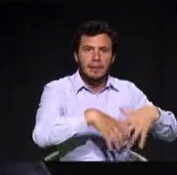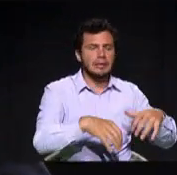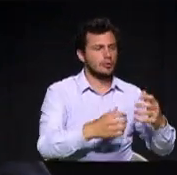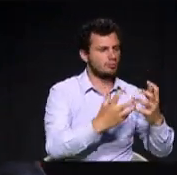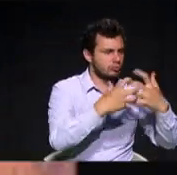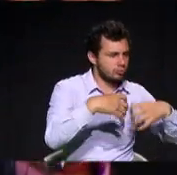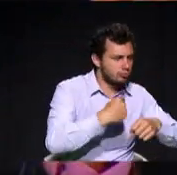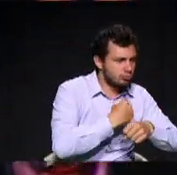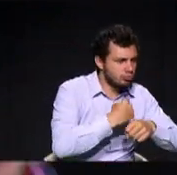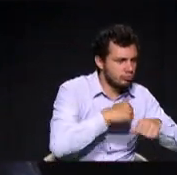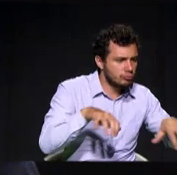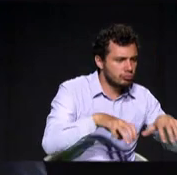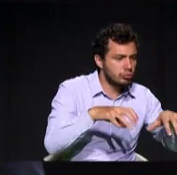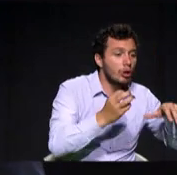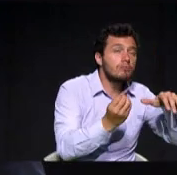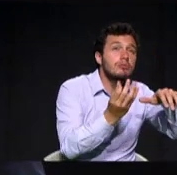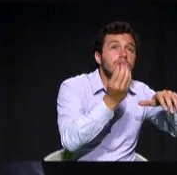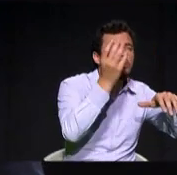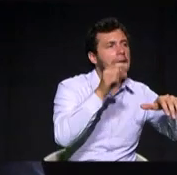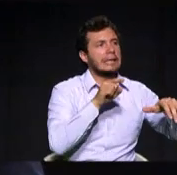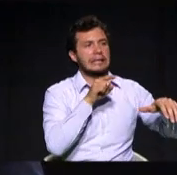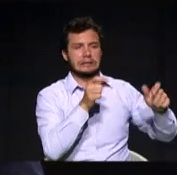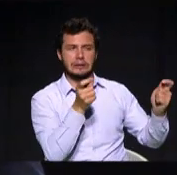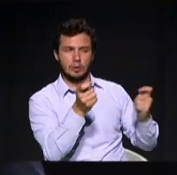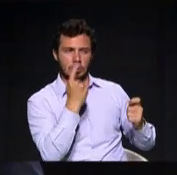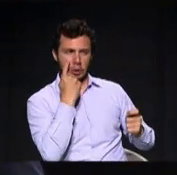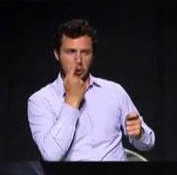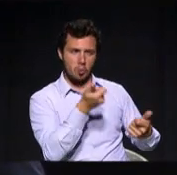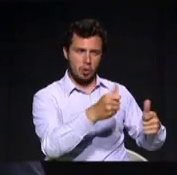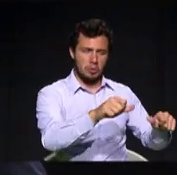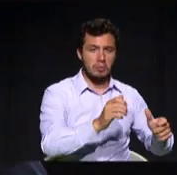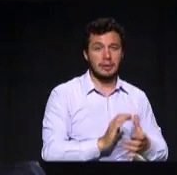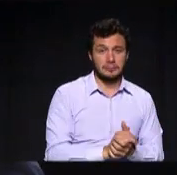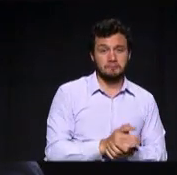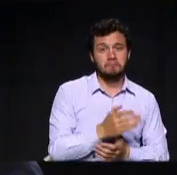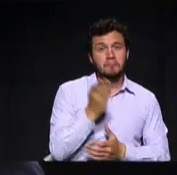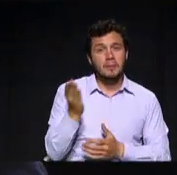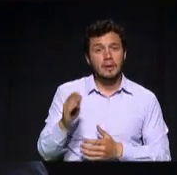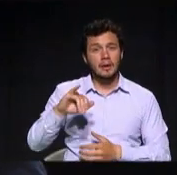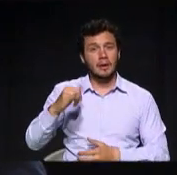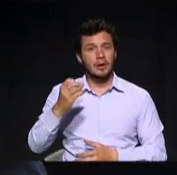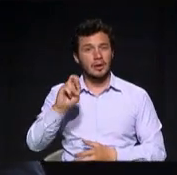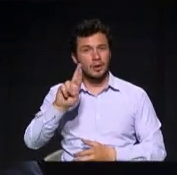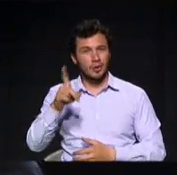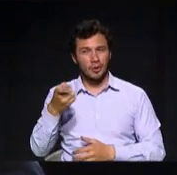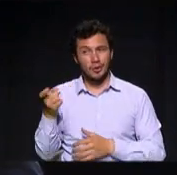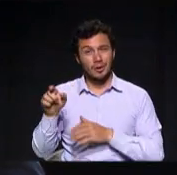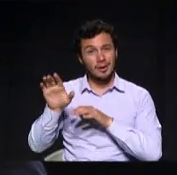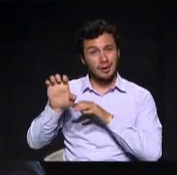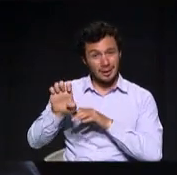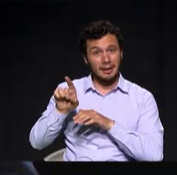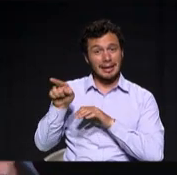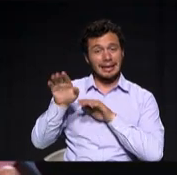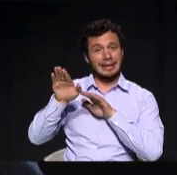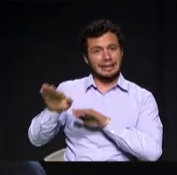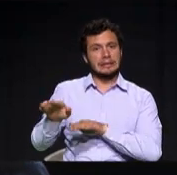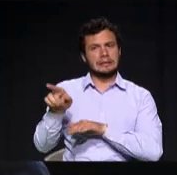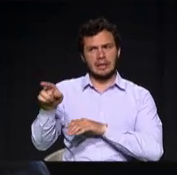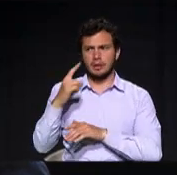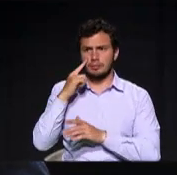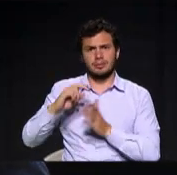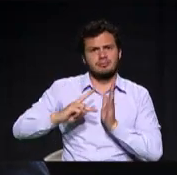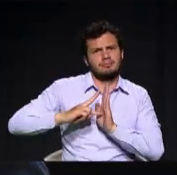lado es cierto lo que decía el candidato jorge en el sentido que ya hay muchos avances en tecnología muy fuerte y empresas